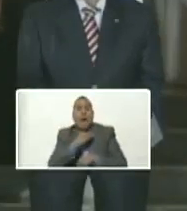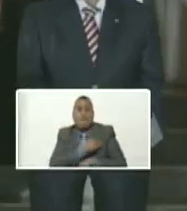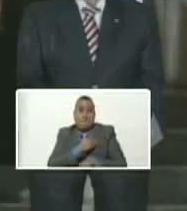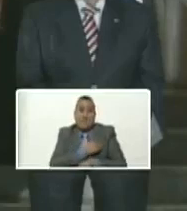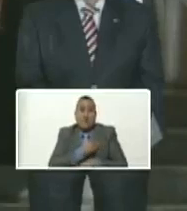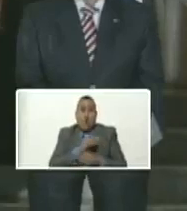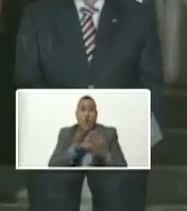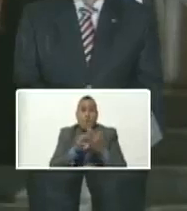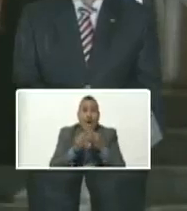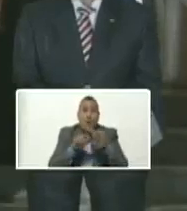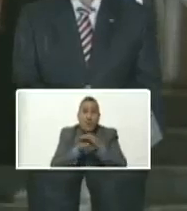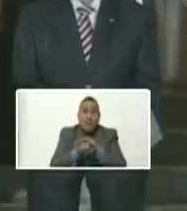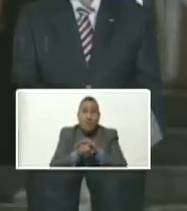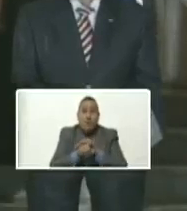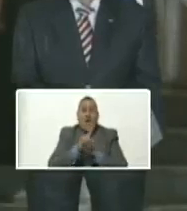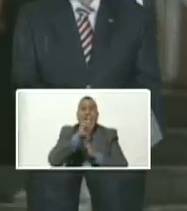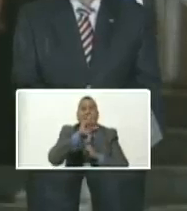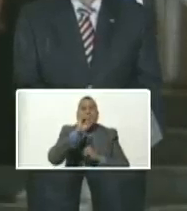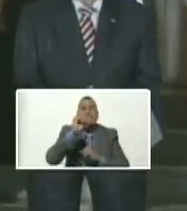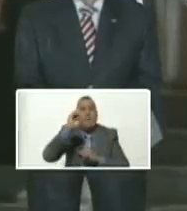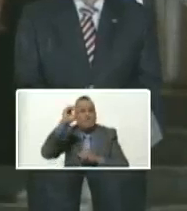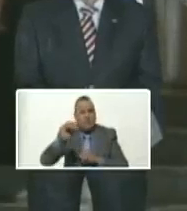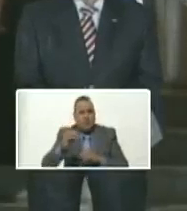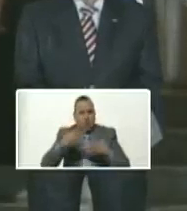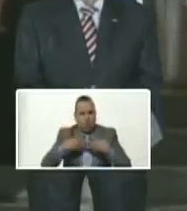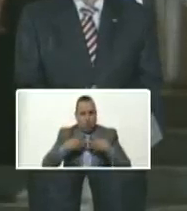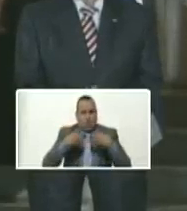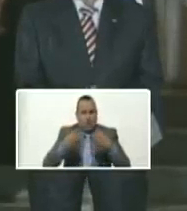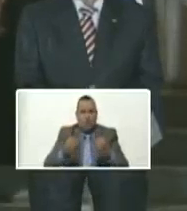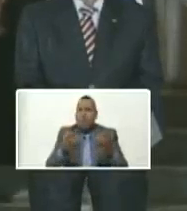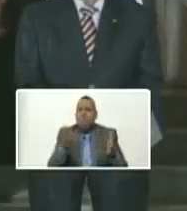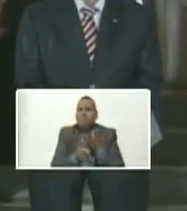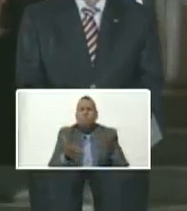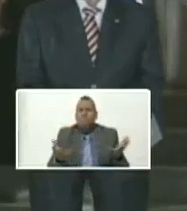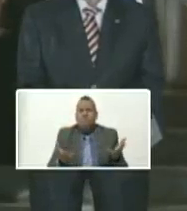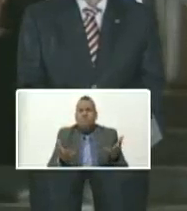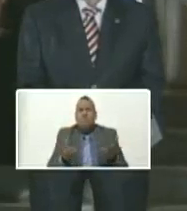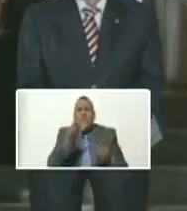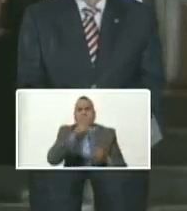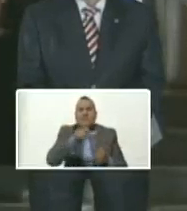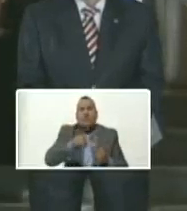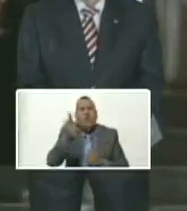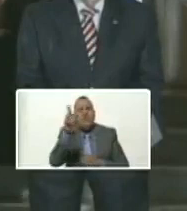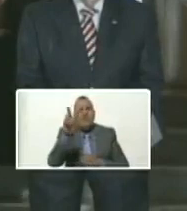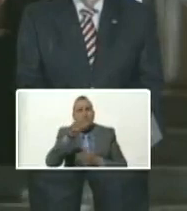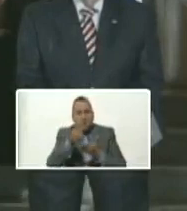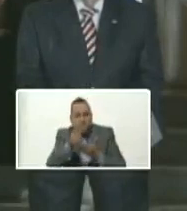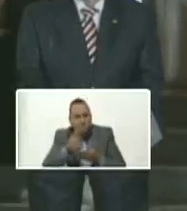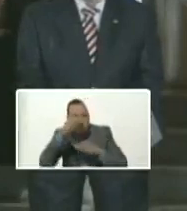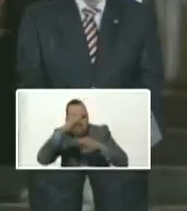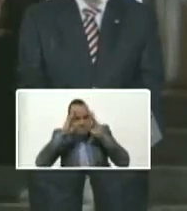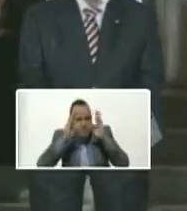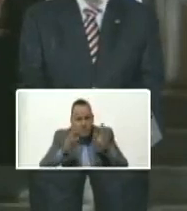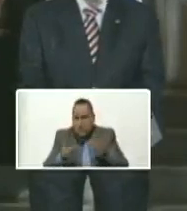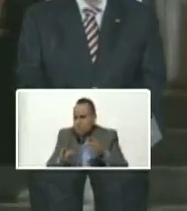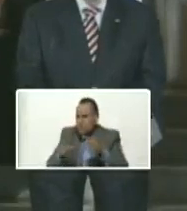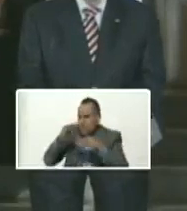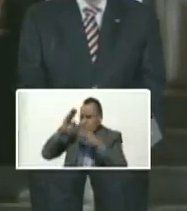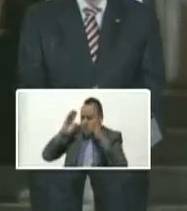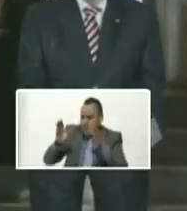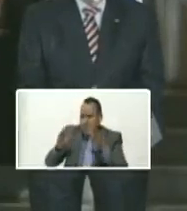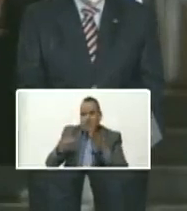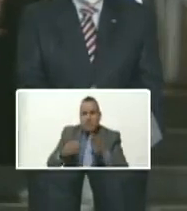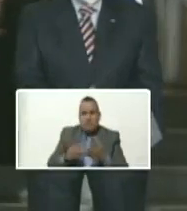Adentro 100% Salud, atender a todos los venezolanos y venezolanas en el sistema